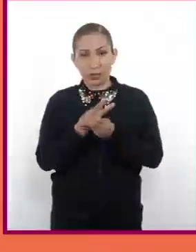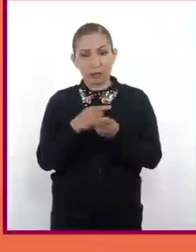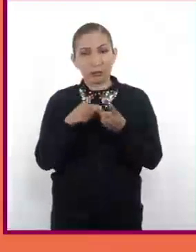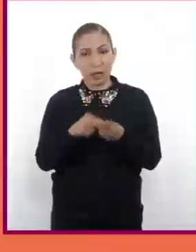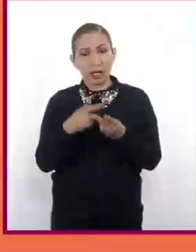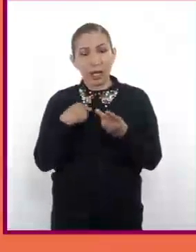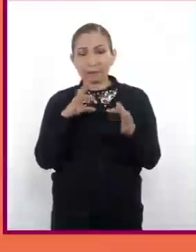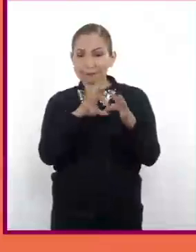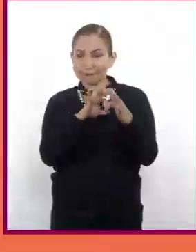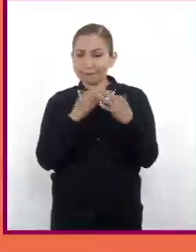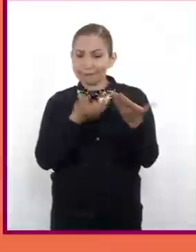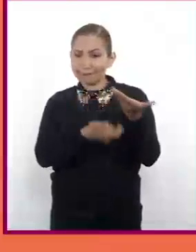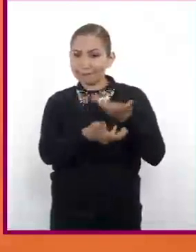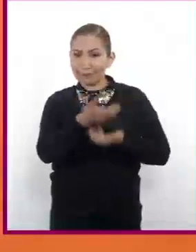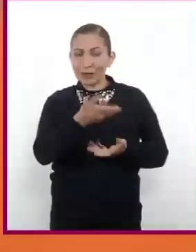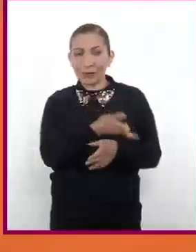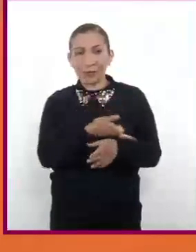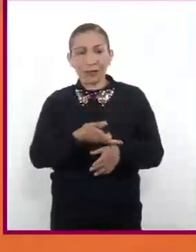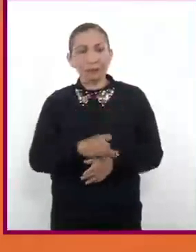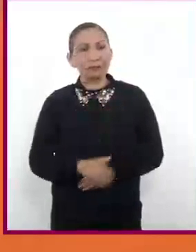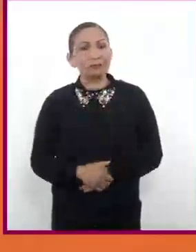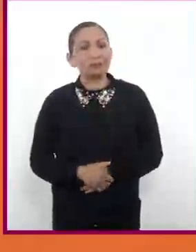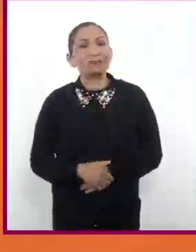y la empatía con nuestra familia.